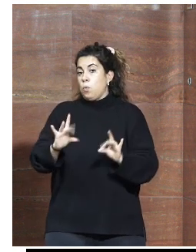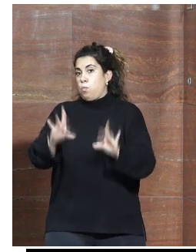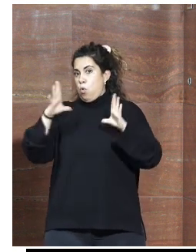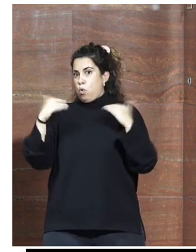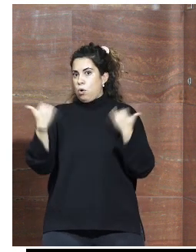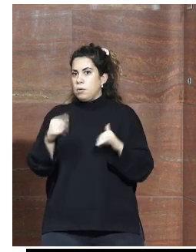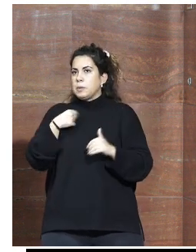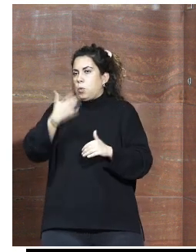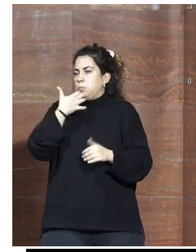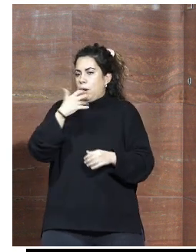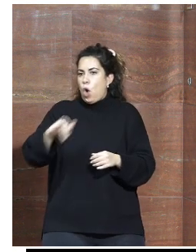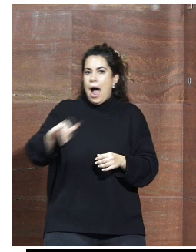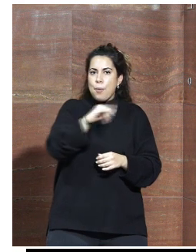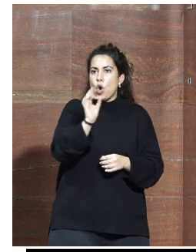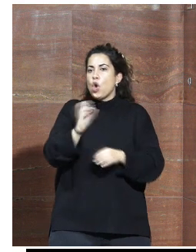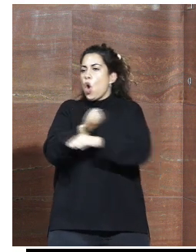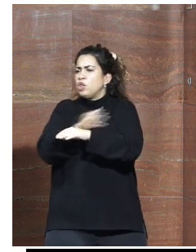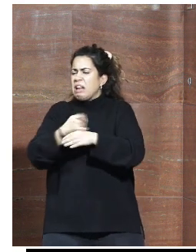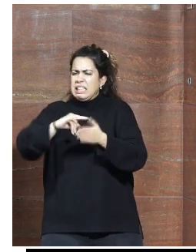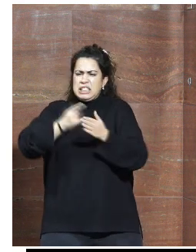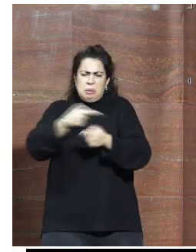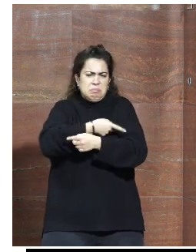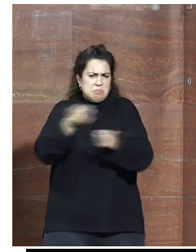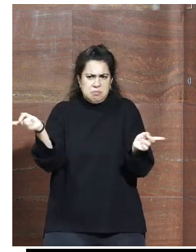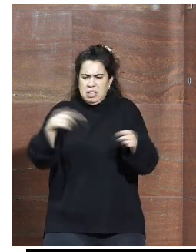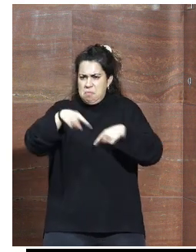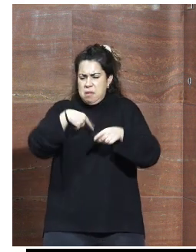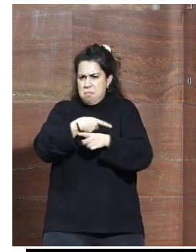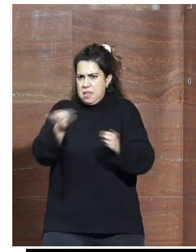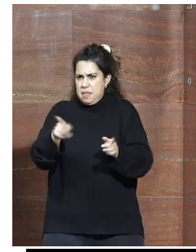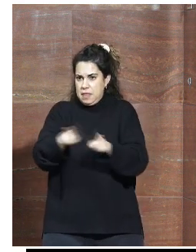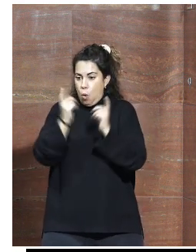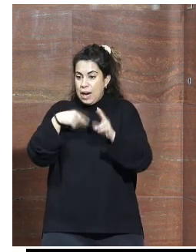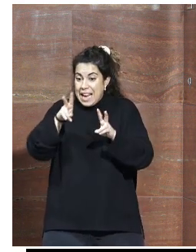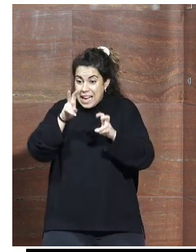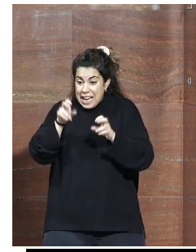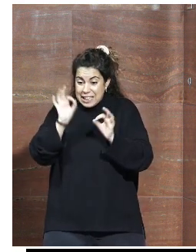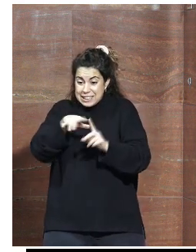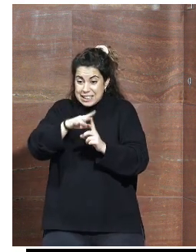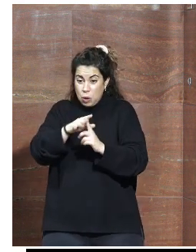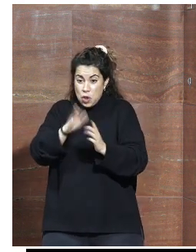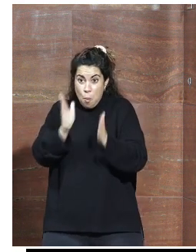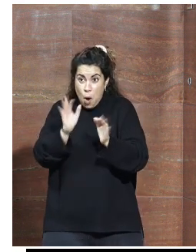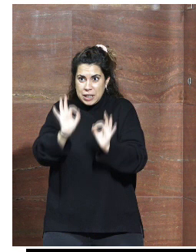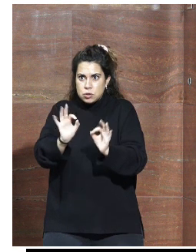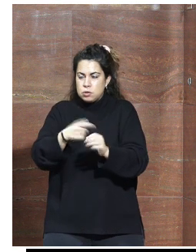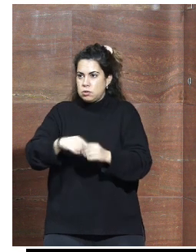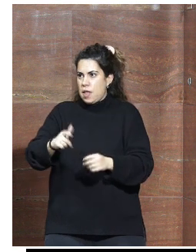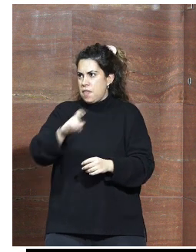Tanto en avión, en tren, en cualquier sistema. Cuando voy a pasar el control es un momento terrorífico, ¿no? ¿Hay ayuda